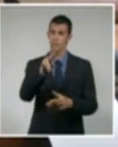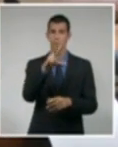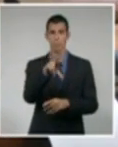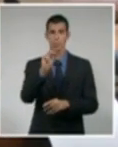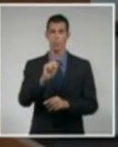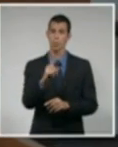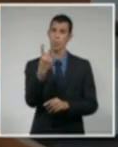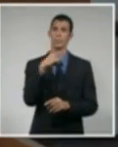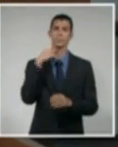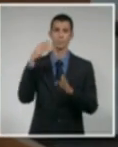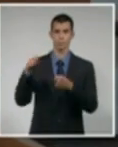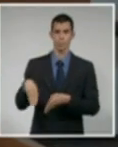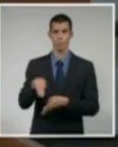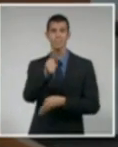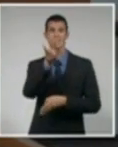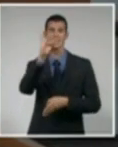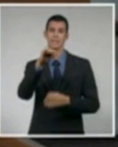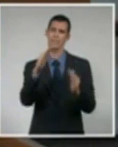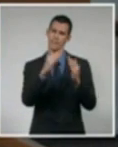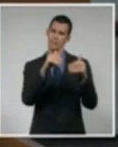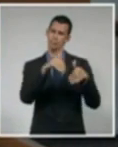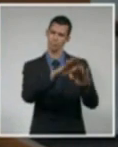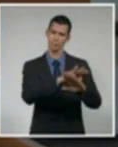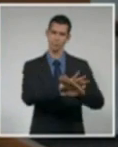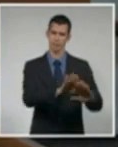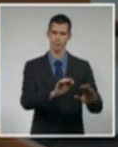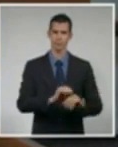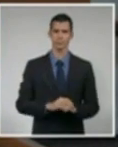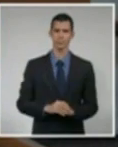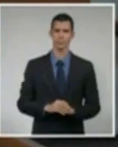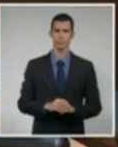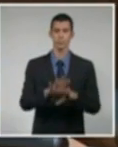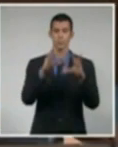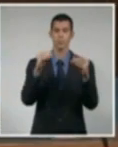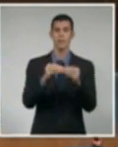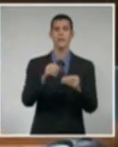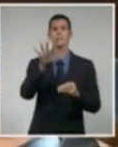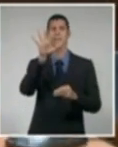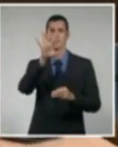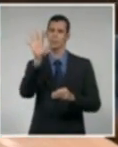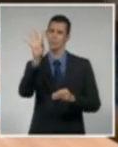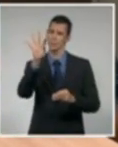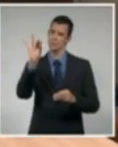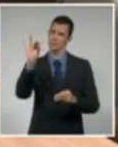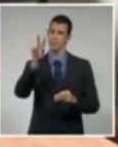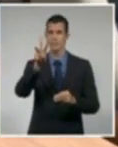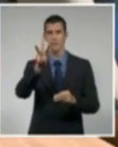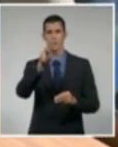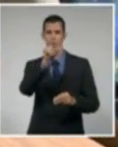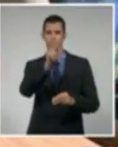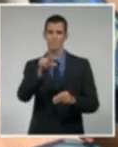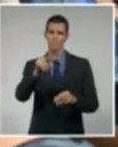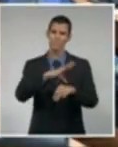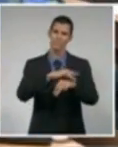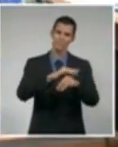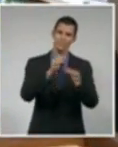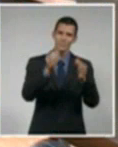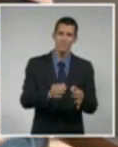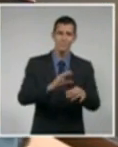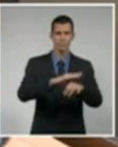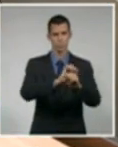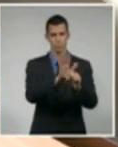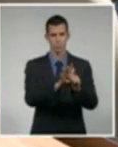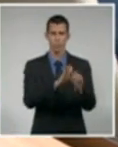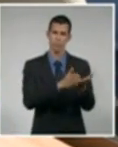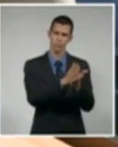altas médicas. Un total de 573 confirmados con el nuevo coronavirus permanecen en instituciones hospitalarias del país.